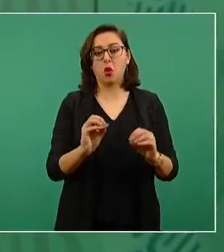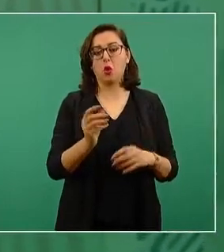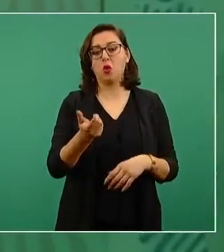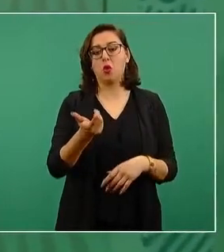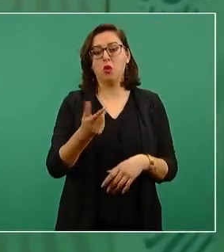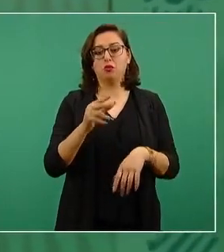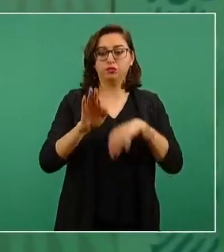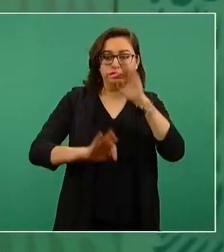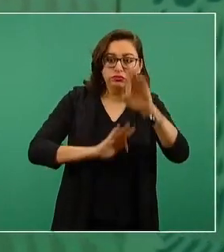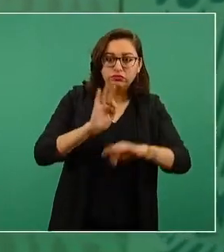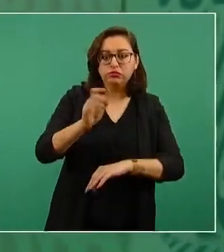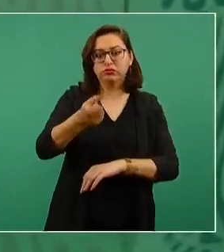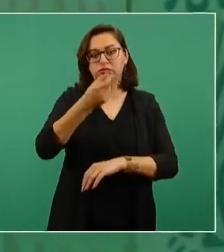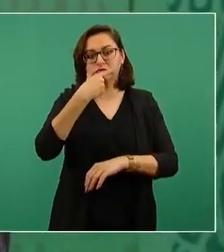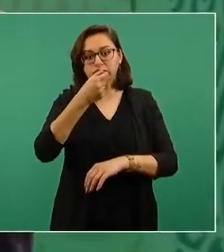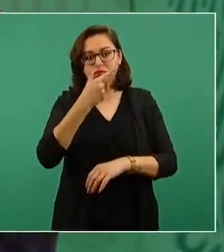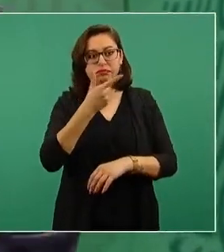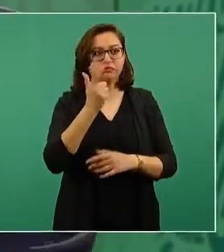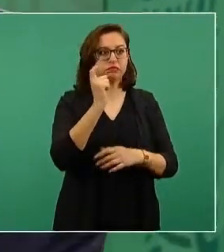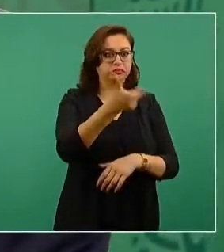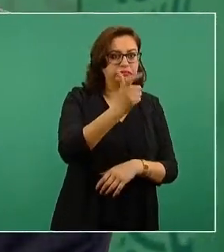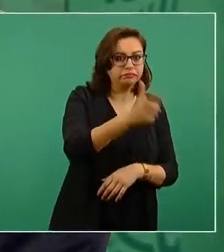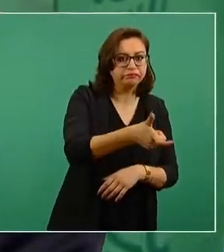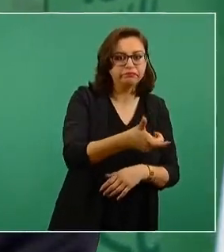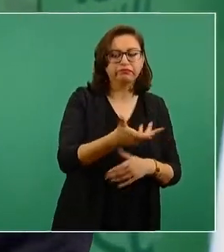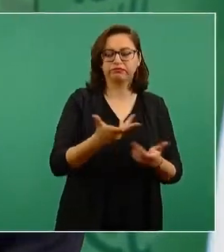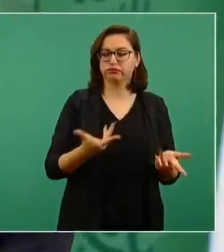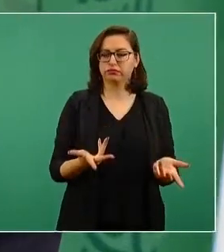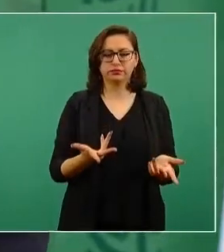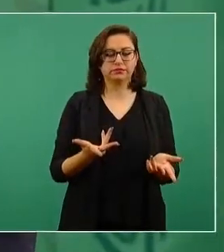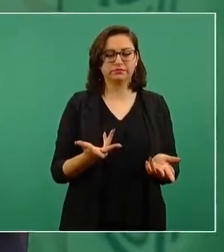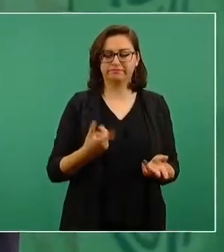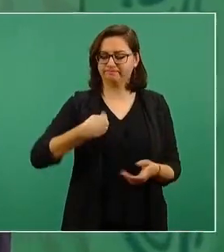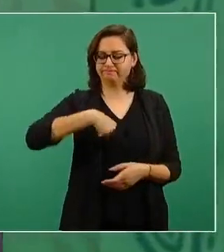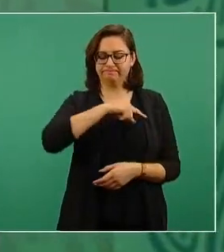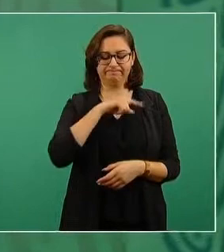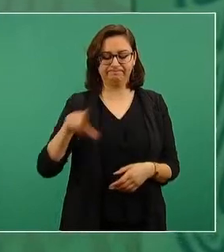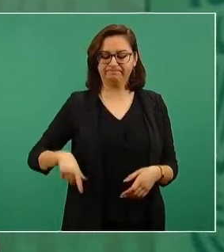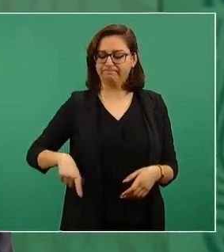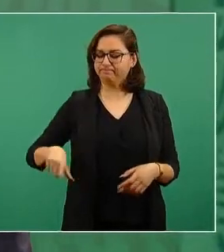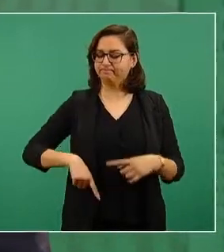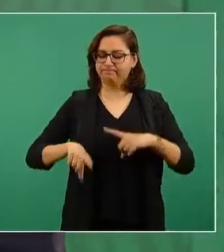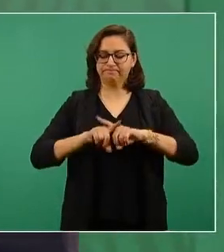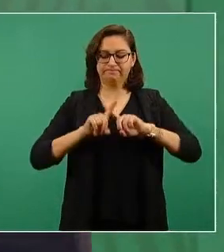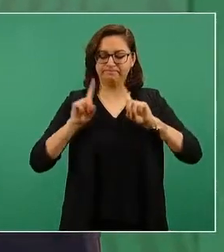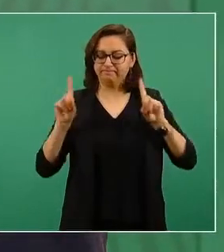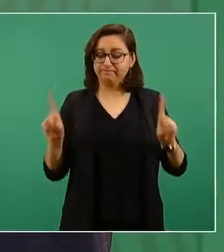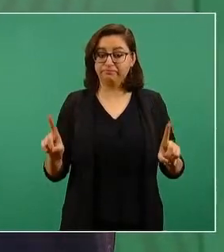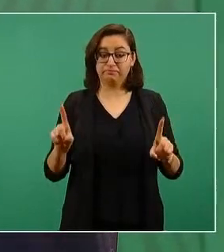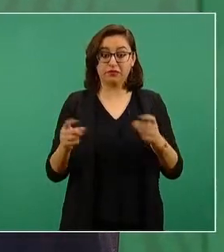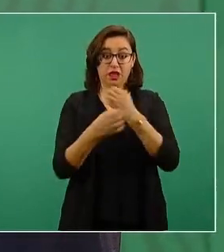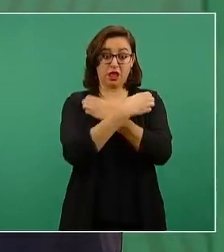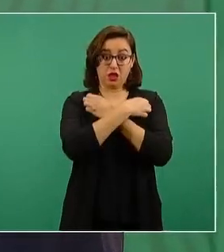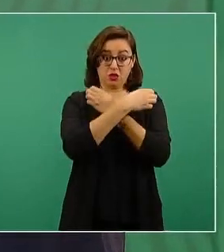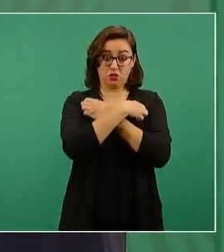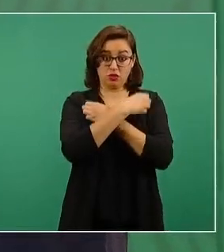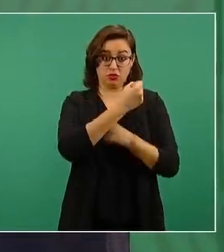particulares. Para nosotros la educación y la salud no son privilegios, son